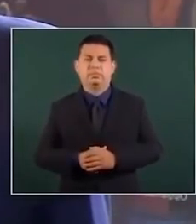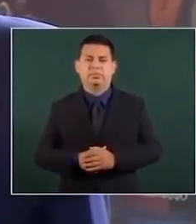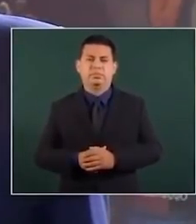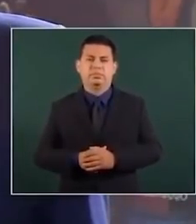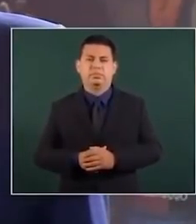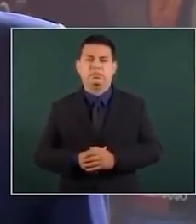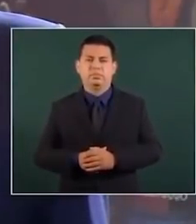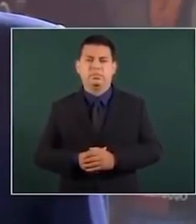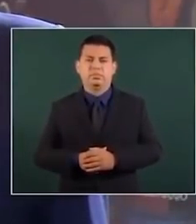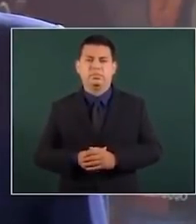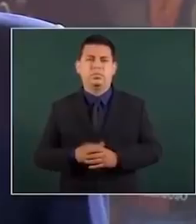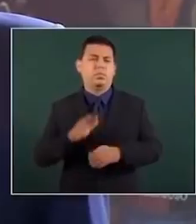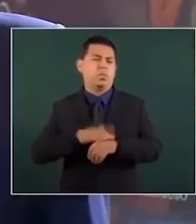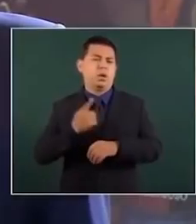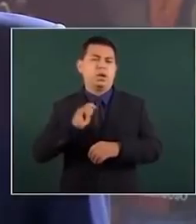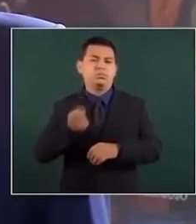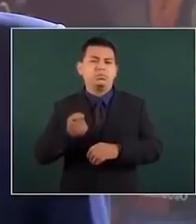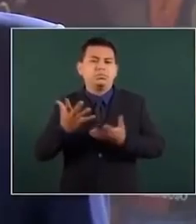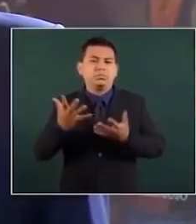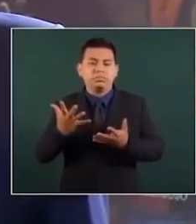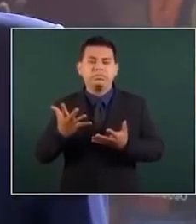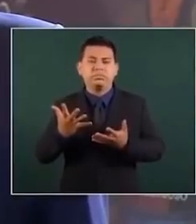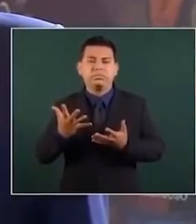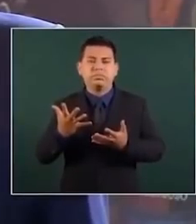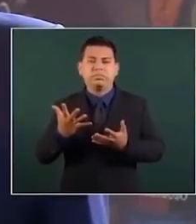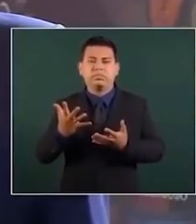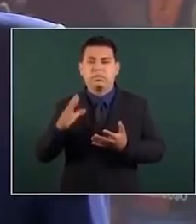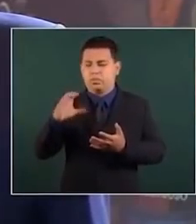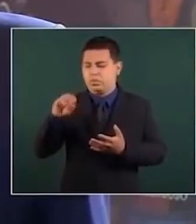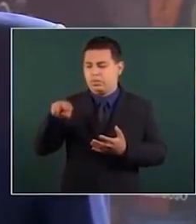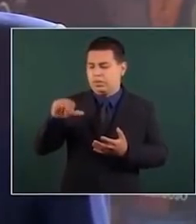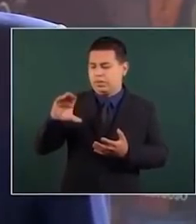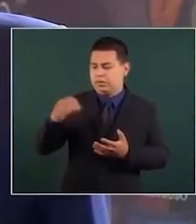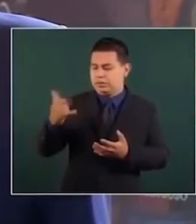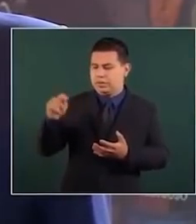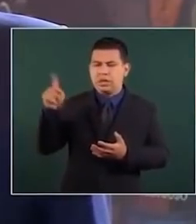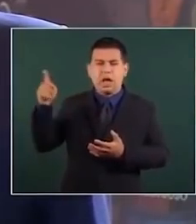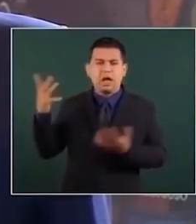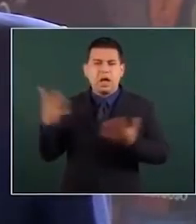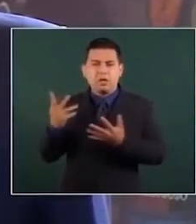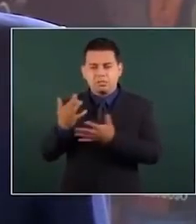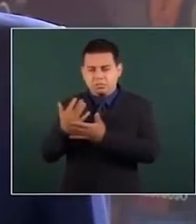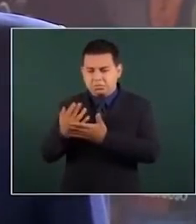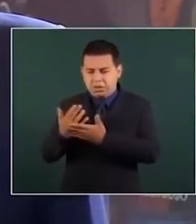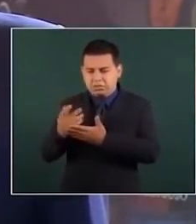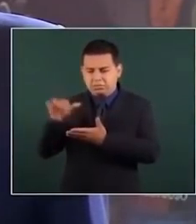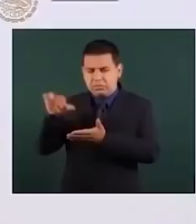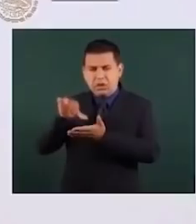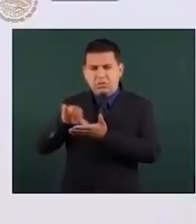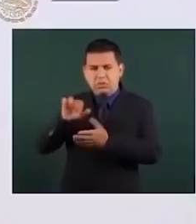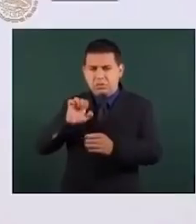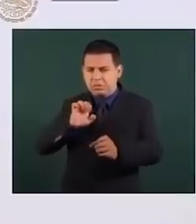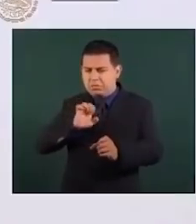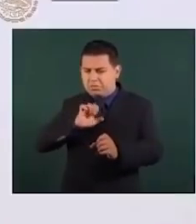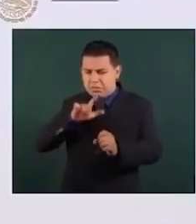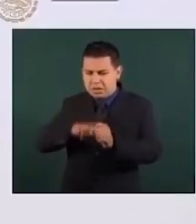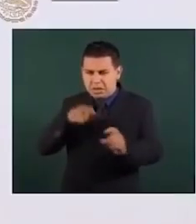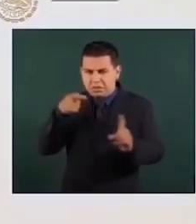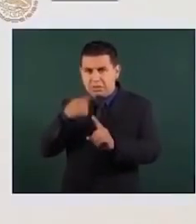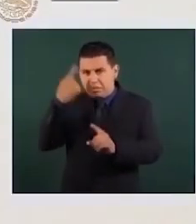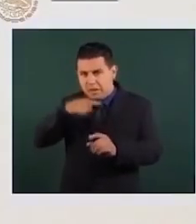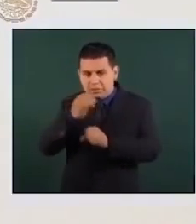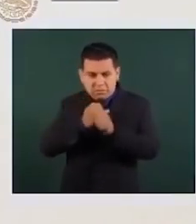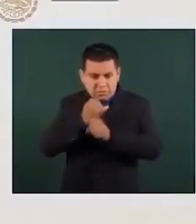son iniciativas de CONACYT, de centros de investigación públicas, pero también